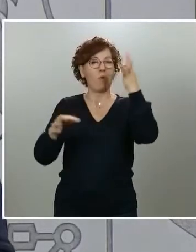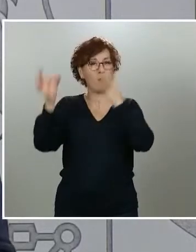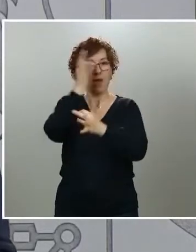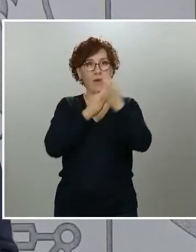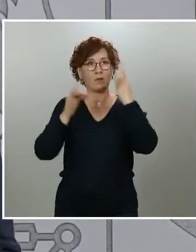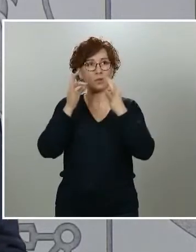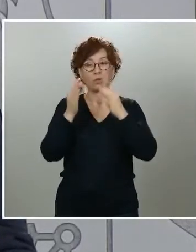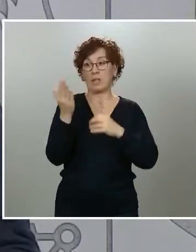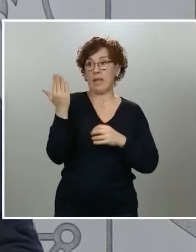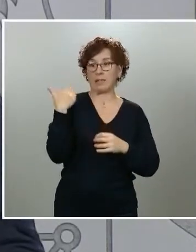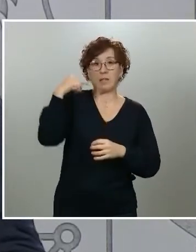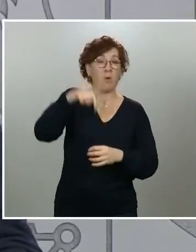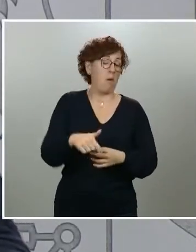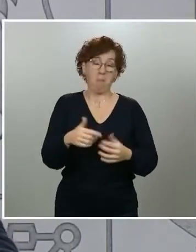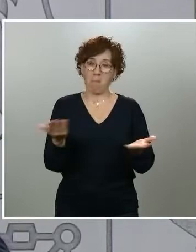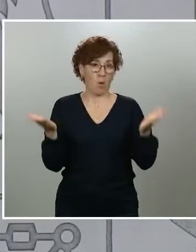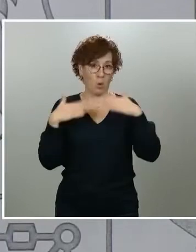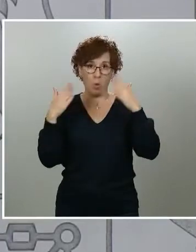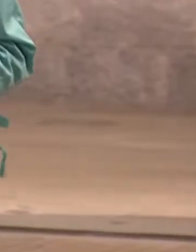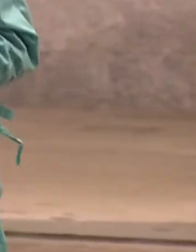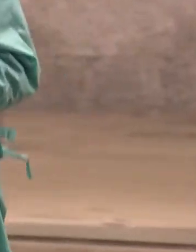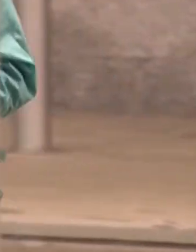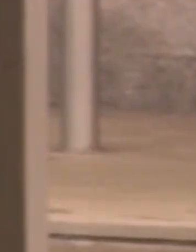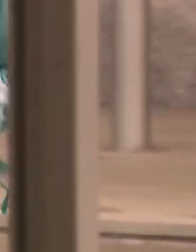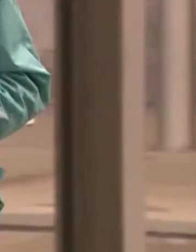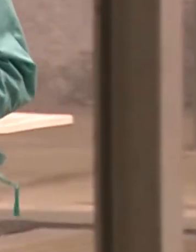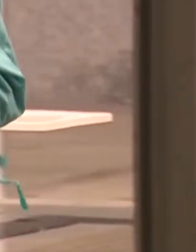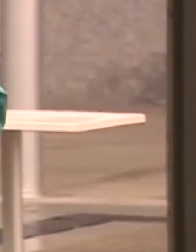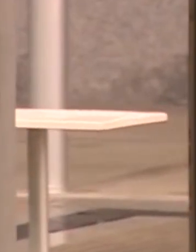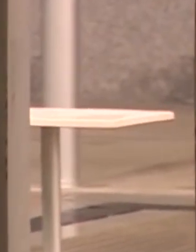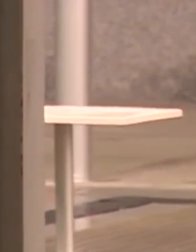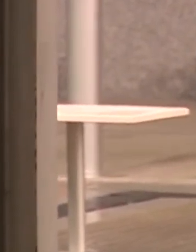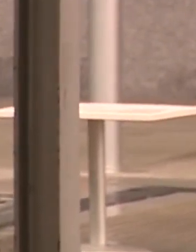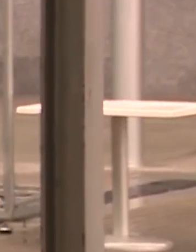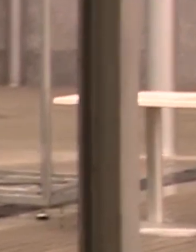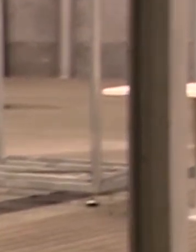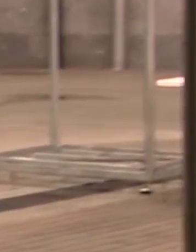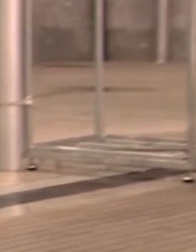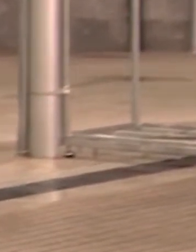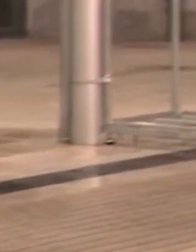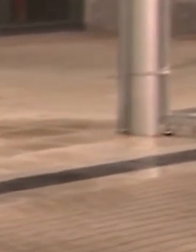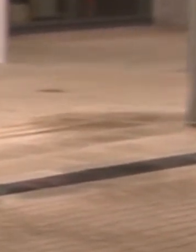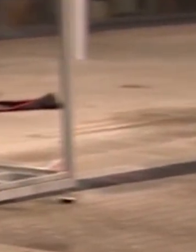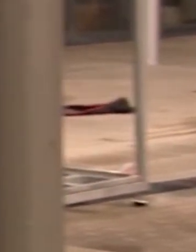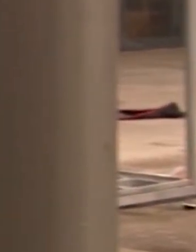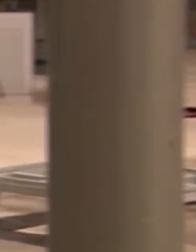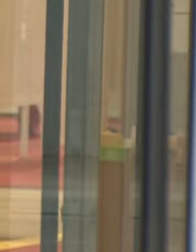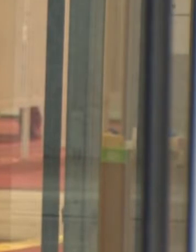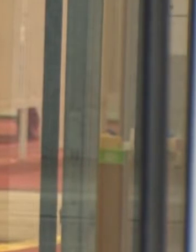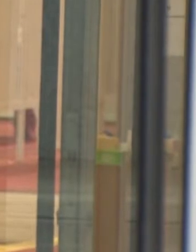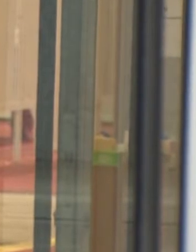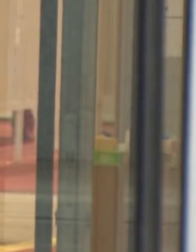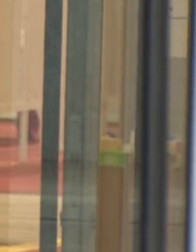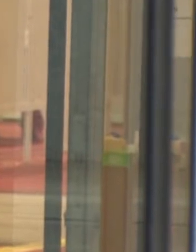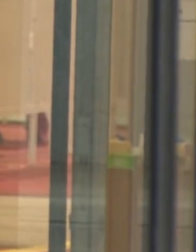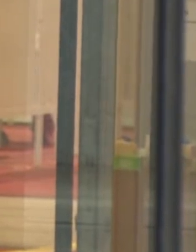ayer a hoy y se mantiene la evolución esperada. La Comunidad de Madrid continúa siendo la más afectada y suma 266 nuevos casos y